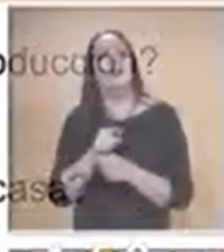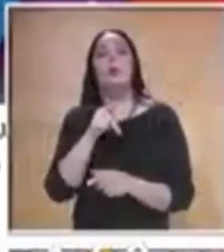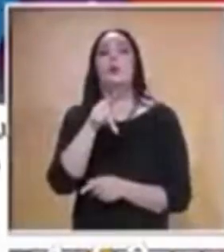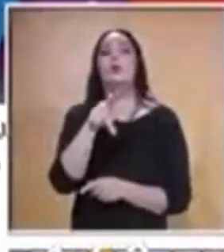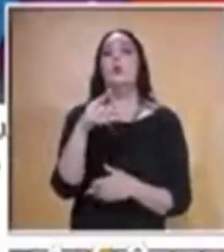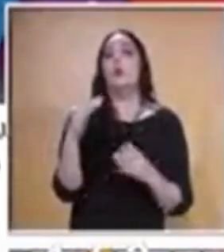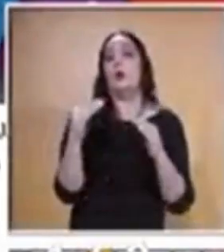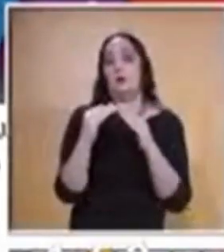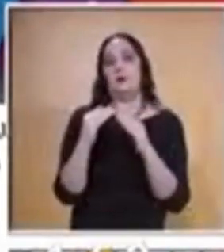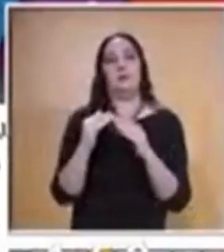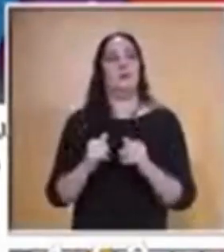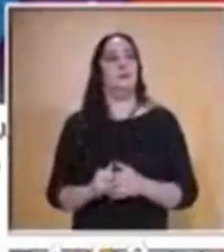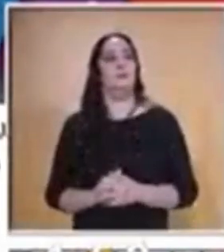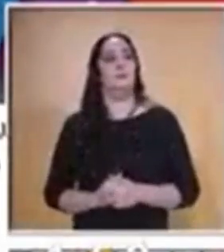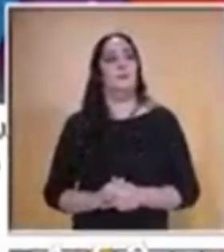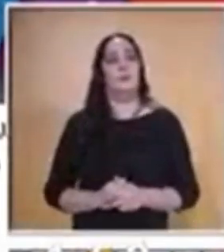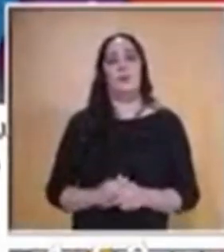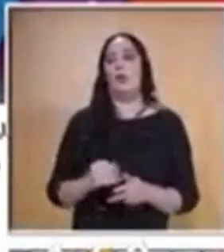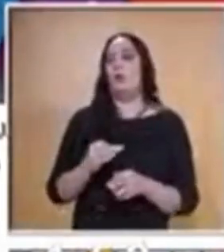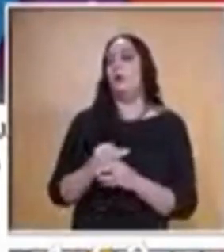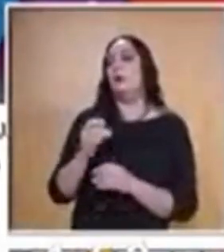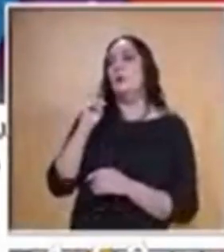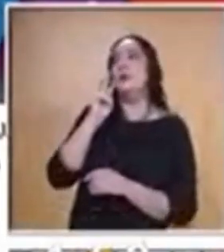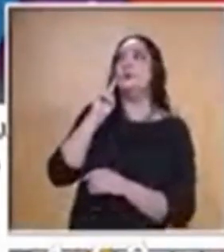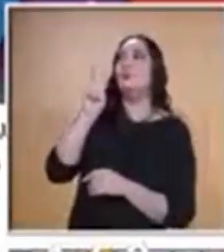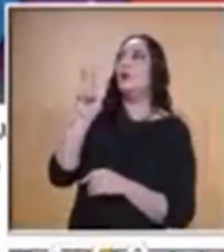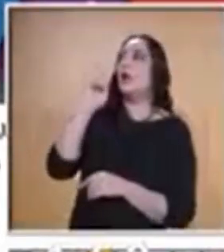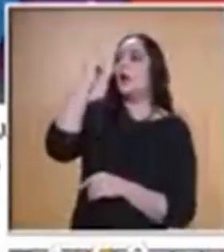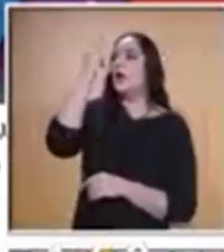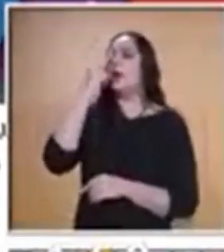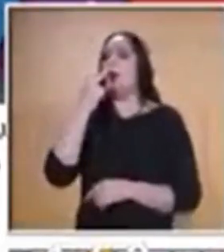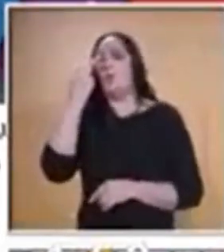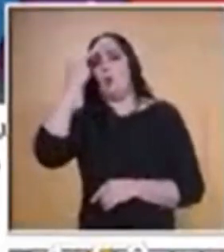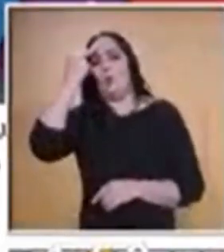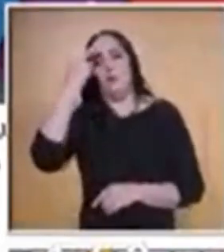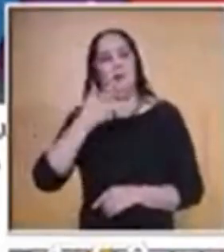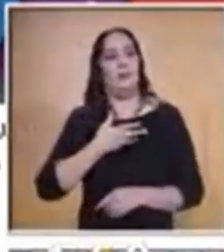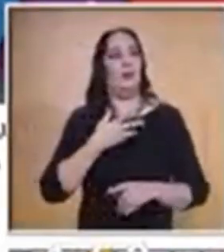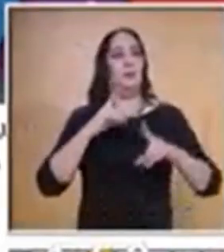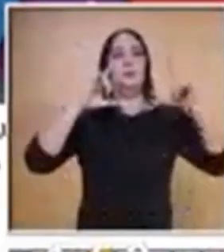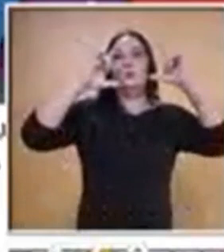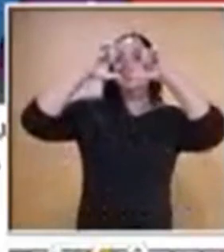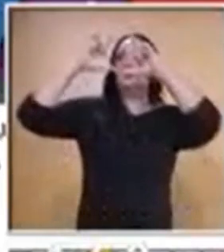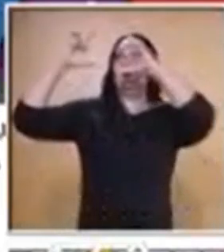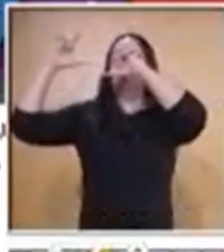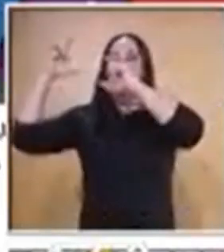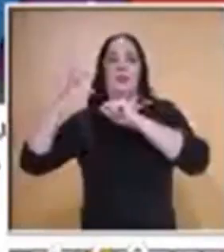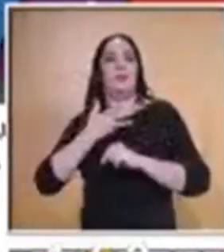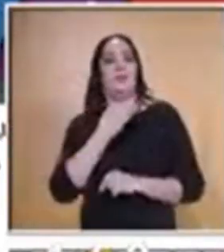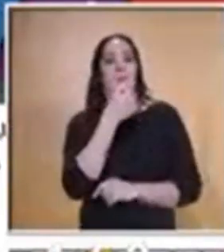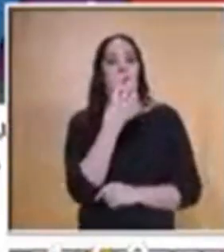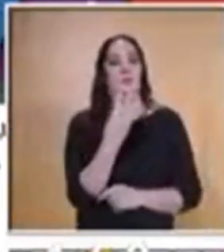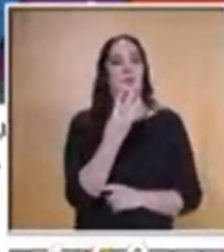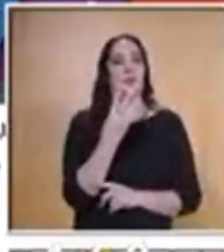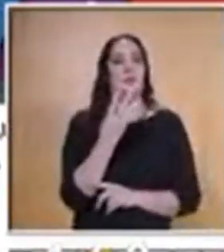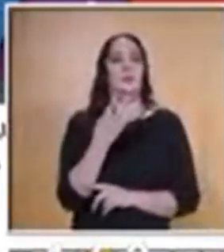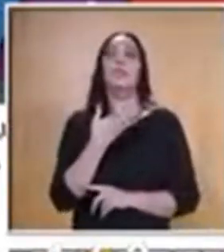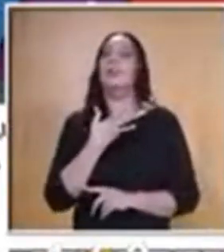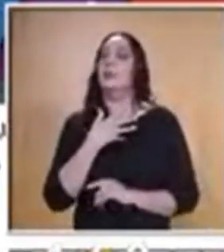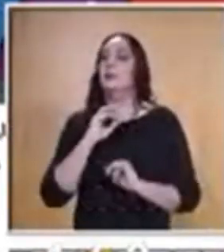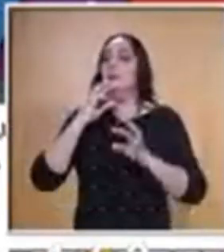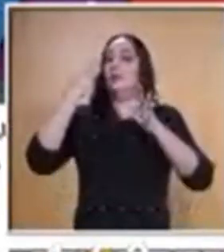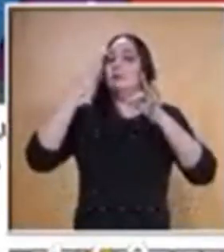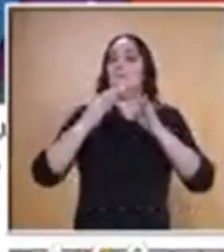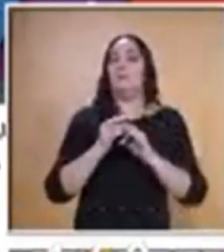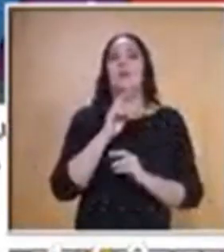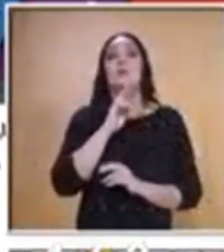a regresar tantito nada más para darles pistas. Tenemos las tres gráficas y ahí tenemos la información ya